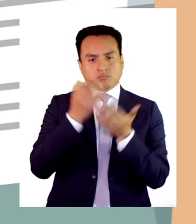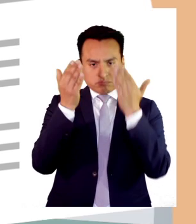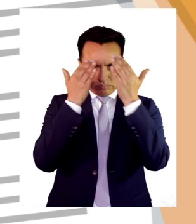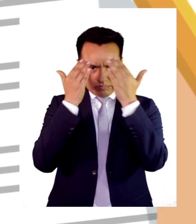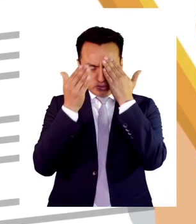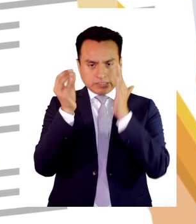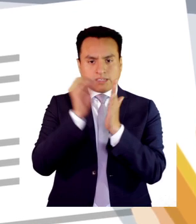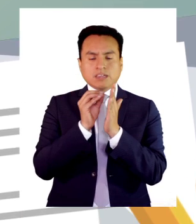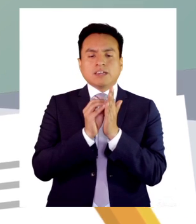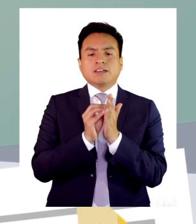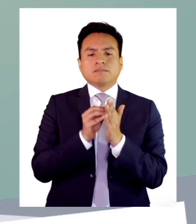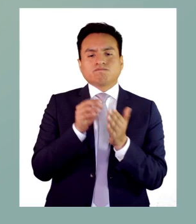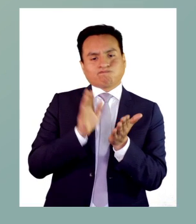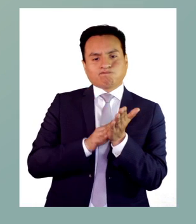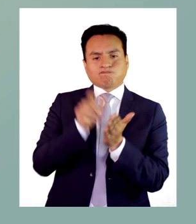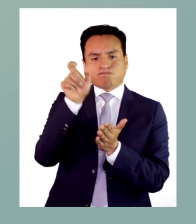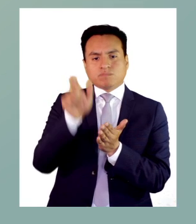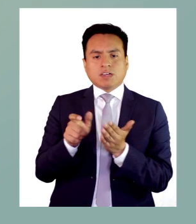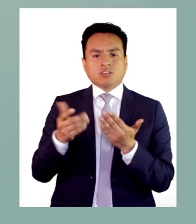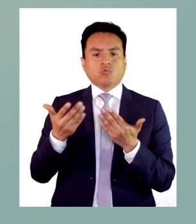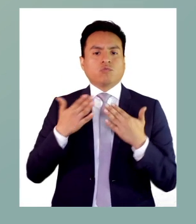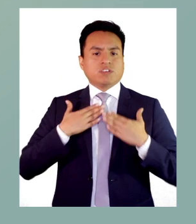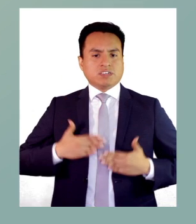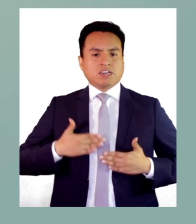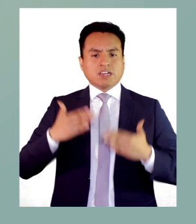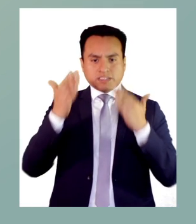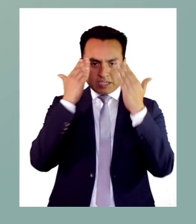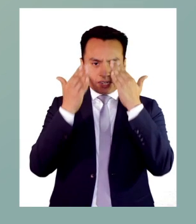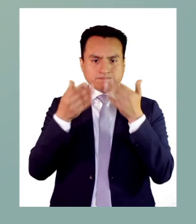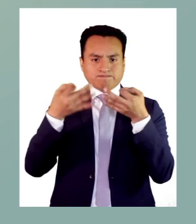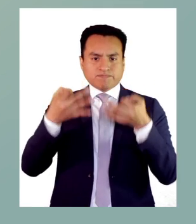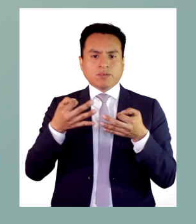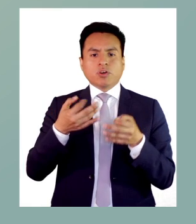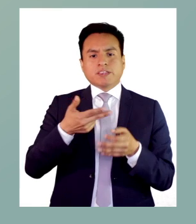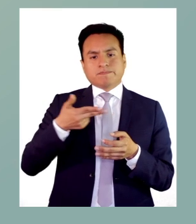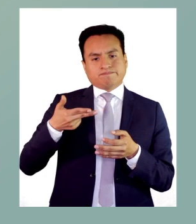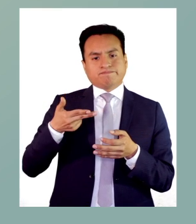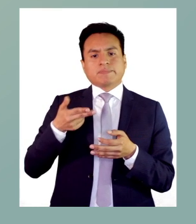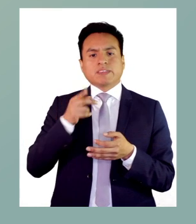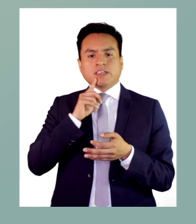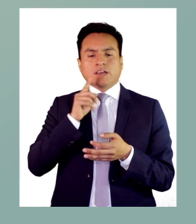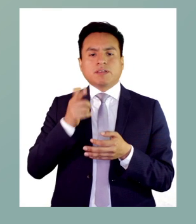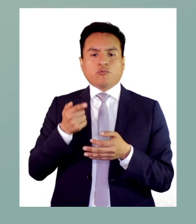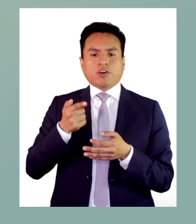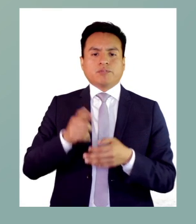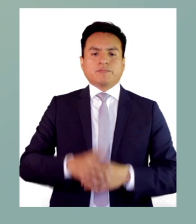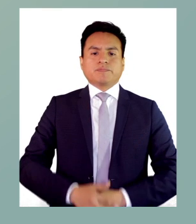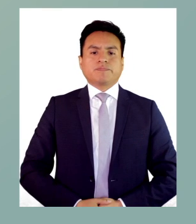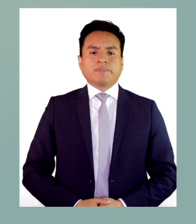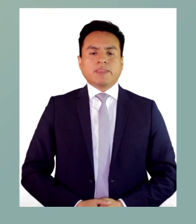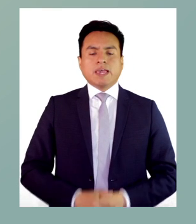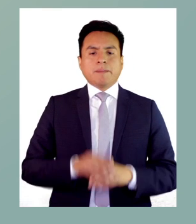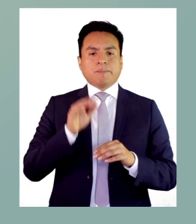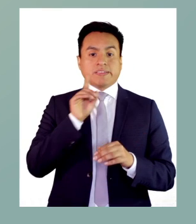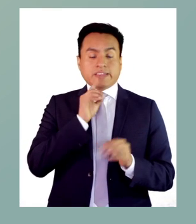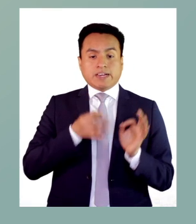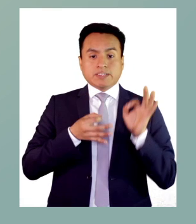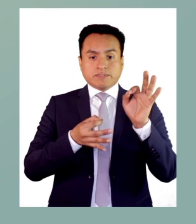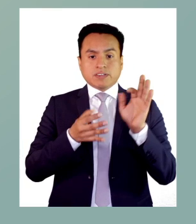un certificado médico emitido por un psiquiatra acreditando aptitud física y psíquica para la tenencia de uso de armas de